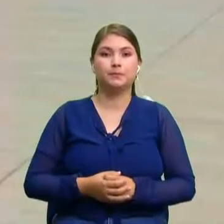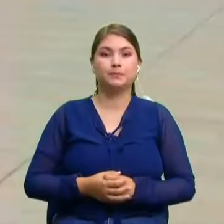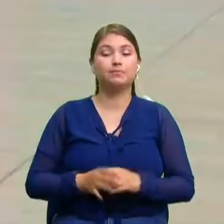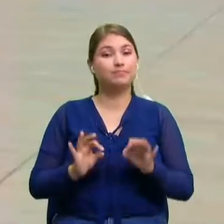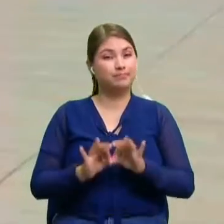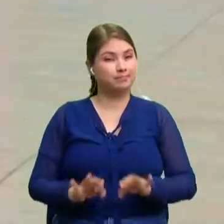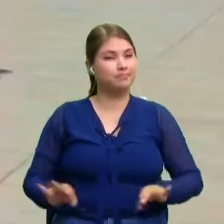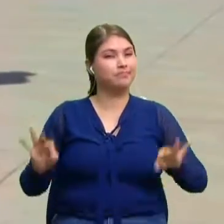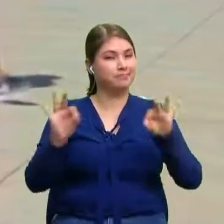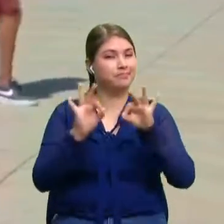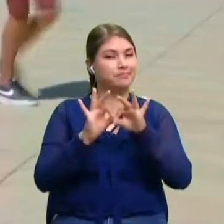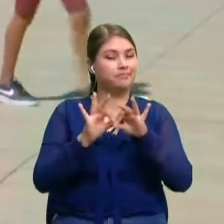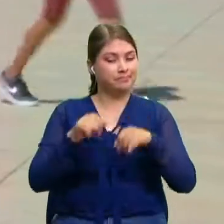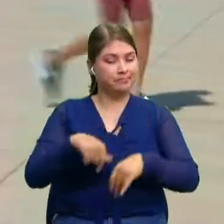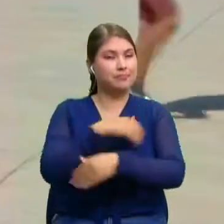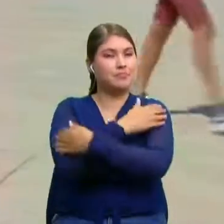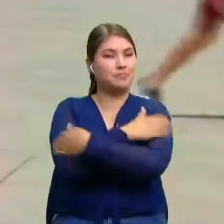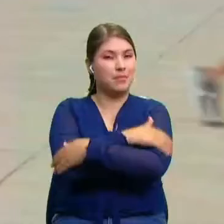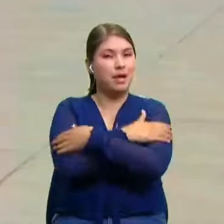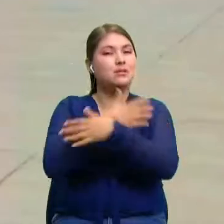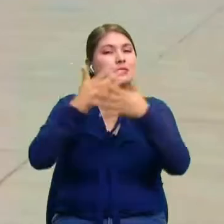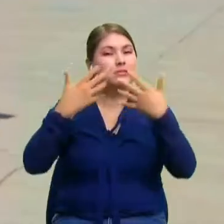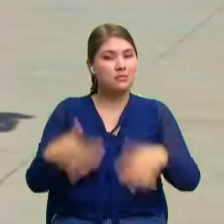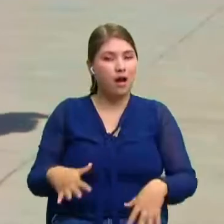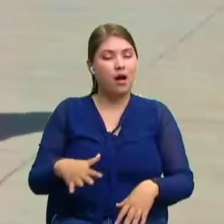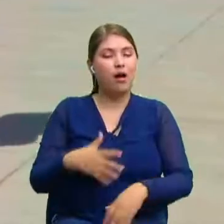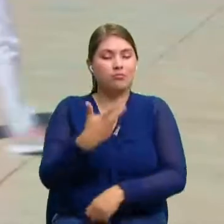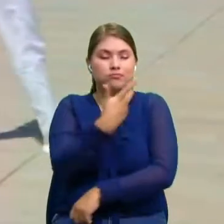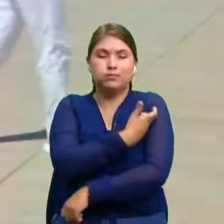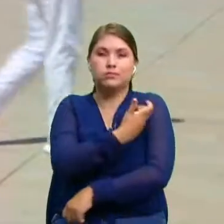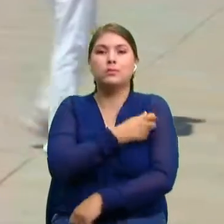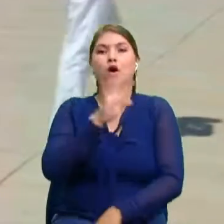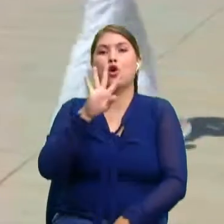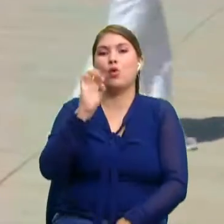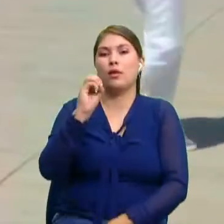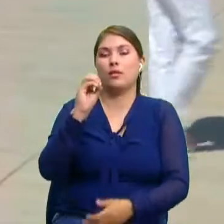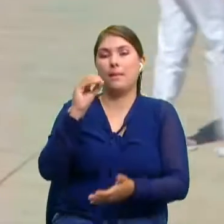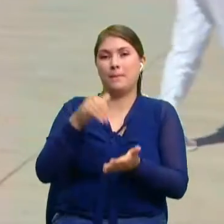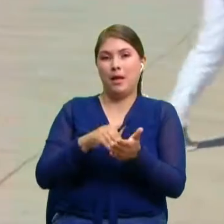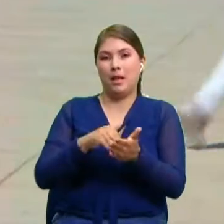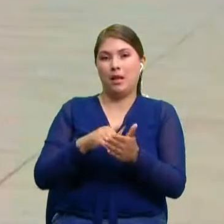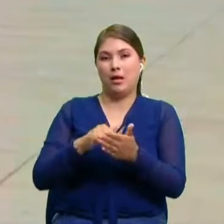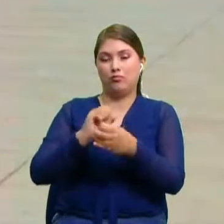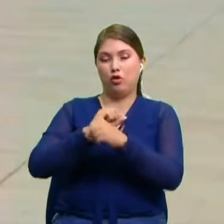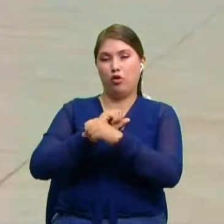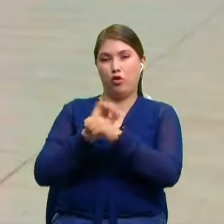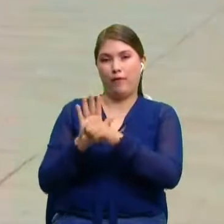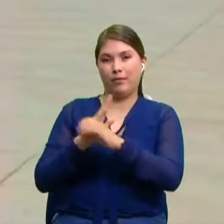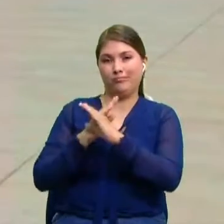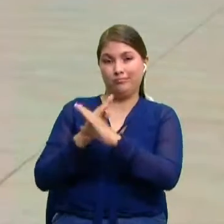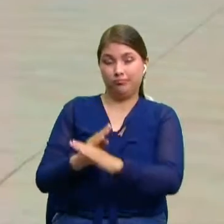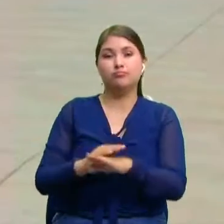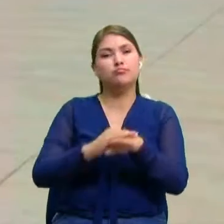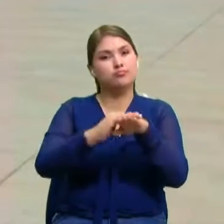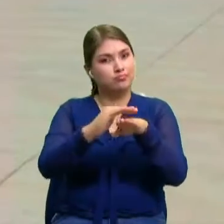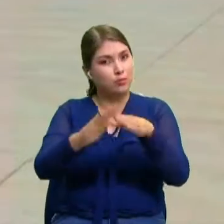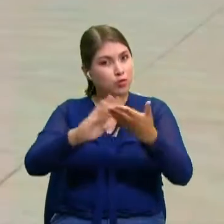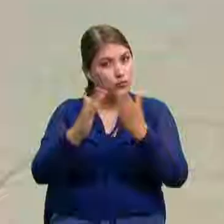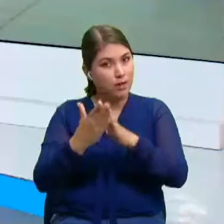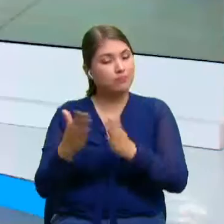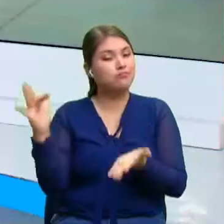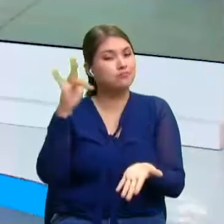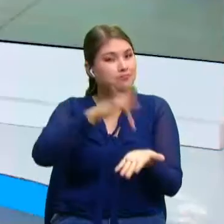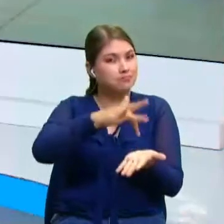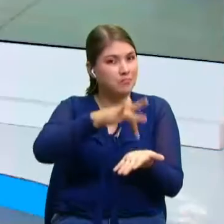Es importante resaltar que en Pamplona ya se han aplicado más de 40.000 dosis contra el COVID-19. De igual forma se sigue invitando a la comunidad para que asista a